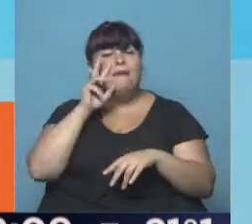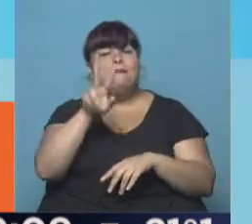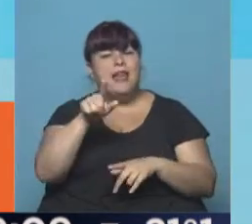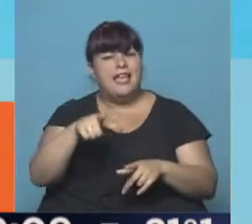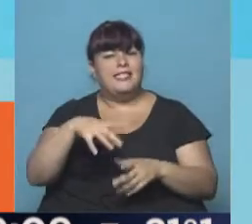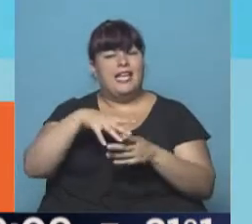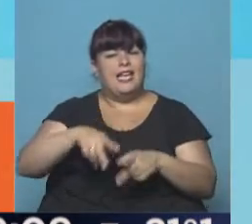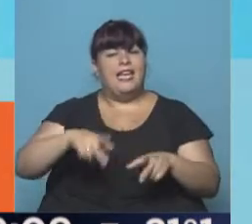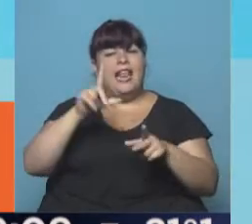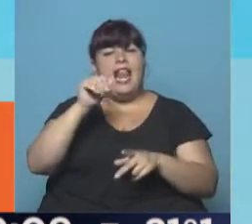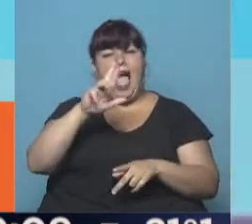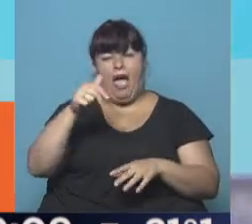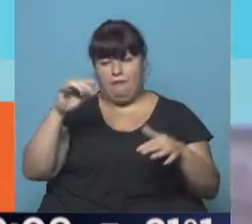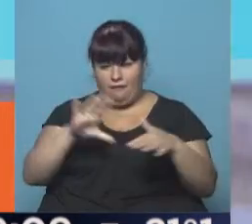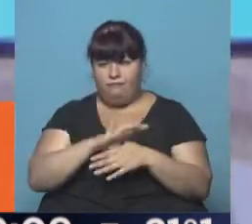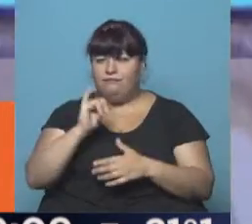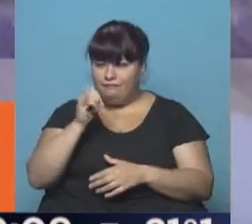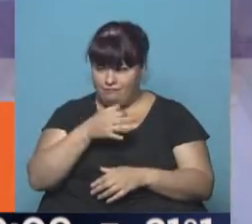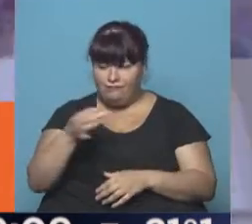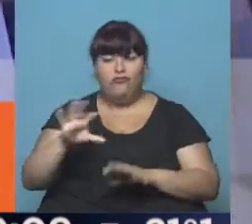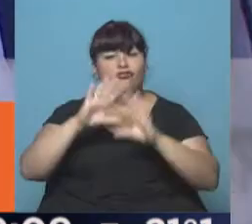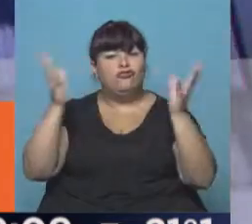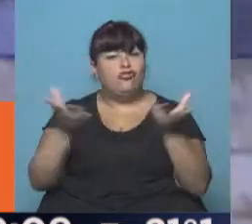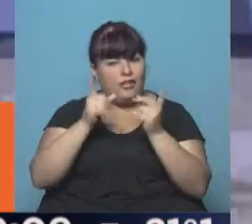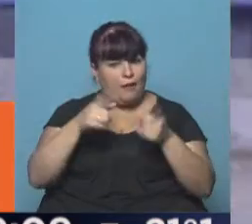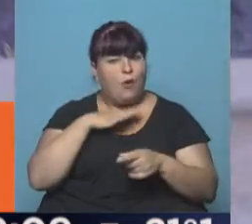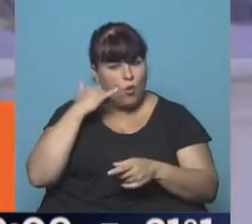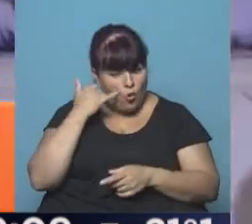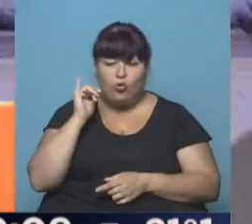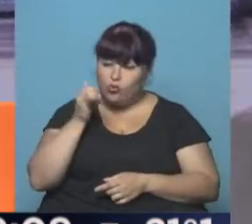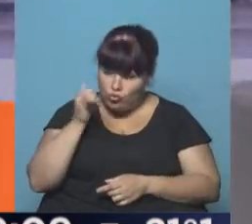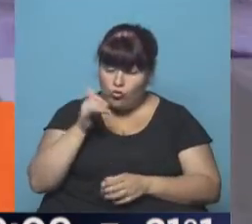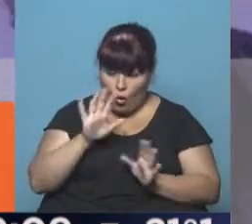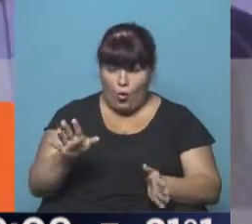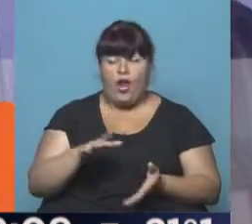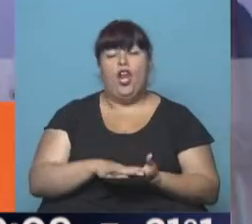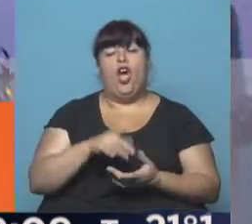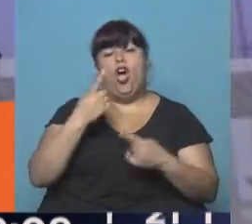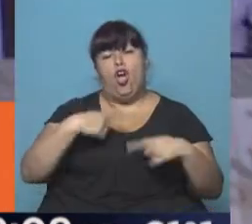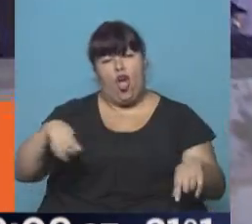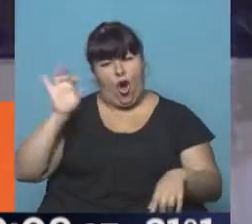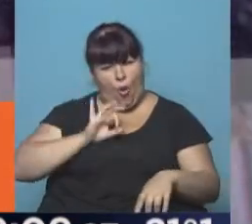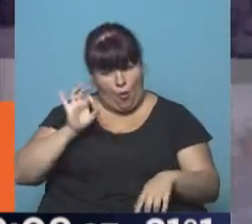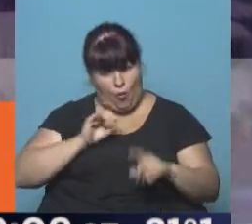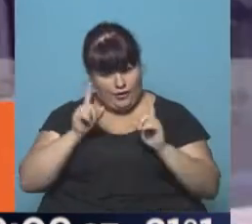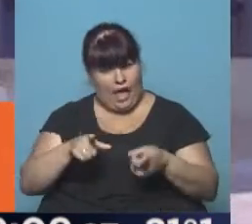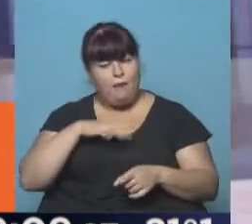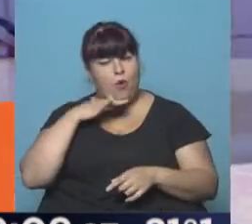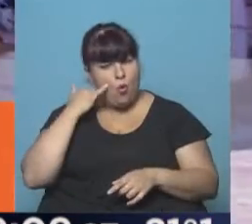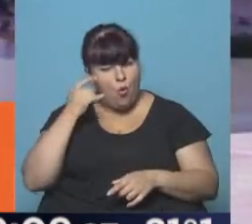es la Alhambra en pinta. Exactamente. Todo eso está en Jujuy también. Sí, bueno, hay cosas muy antiguas también en